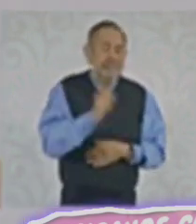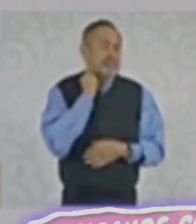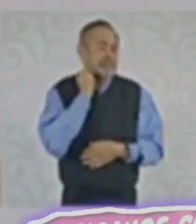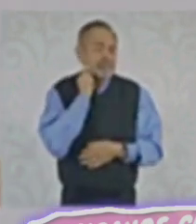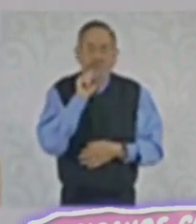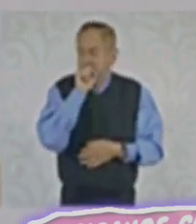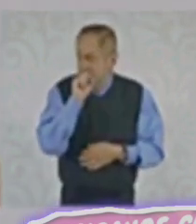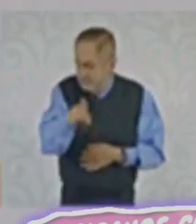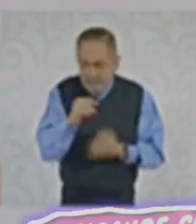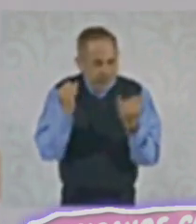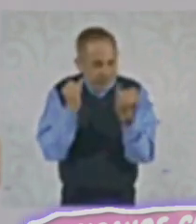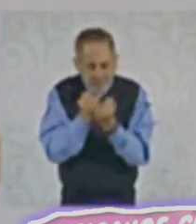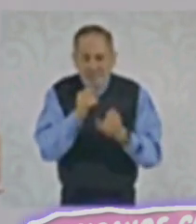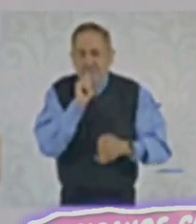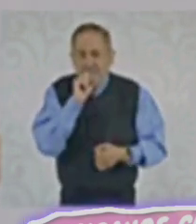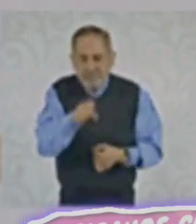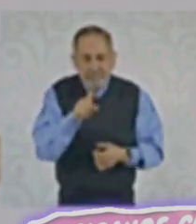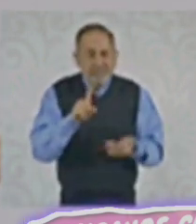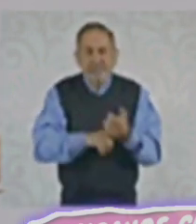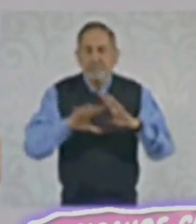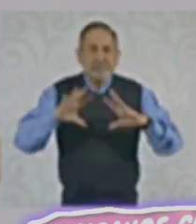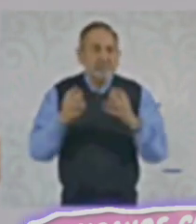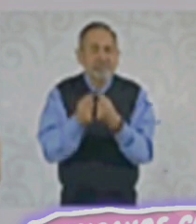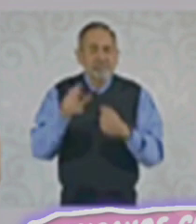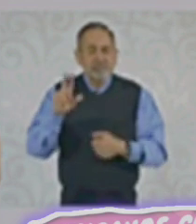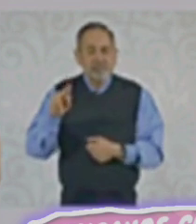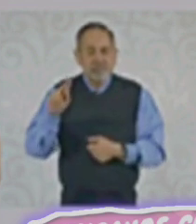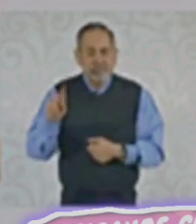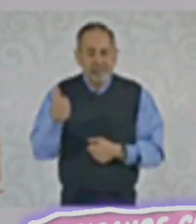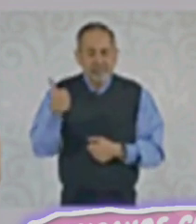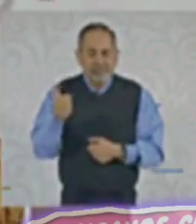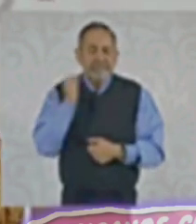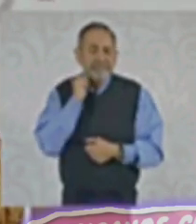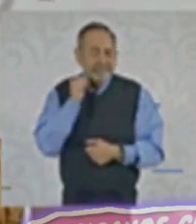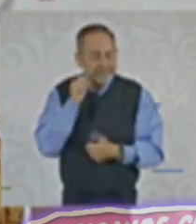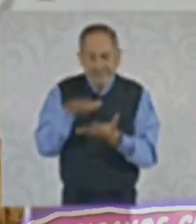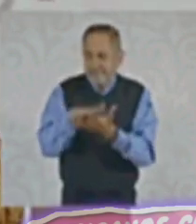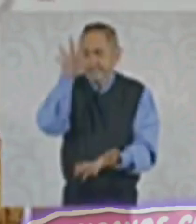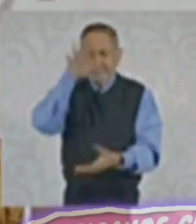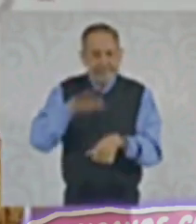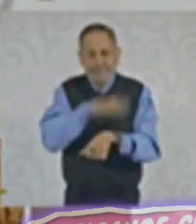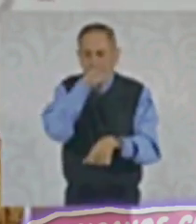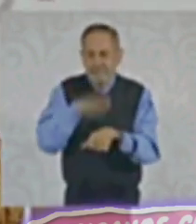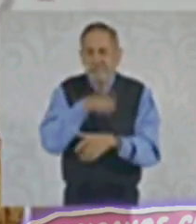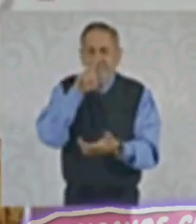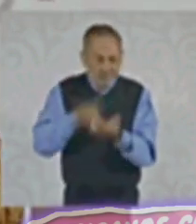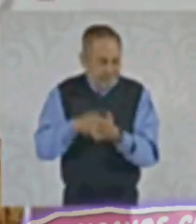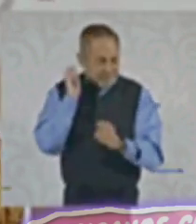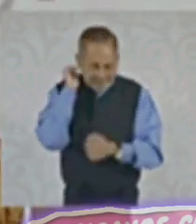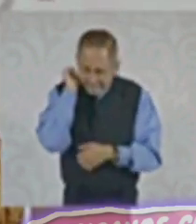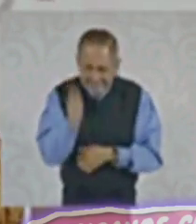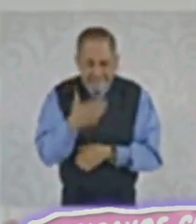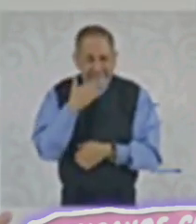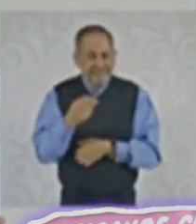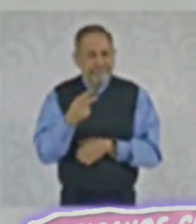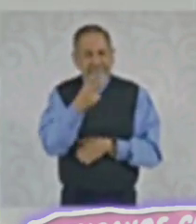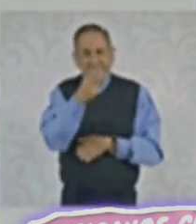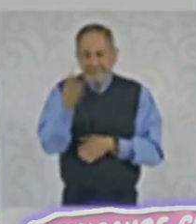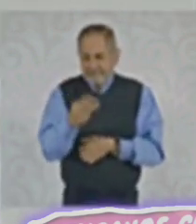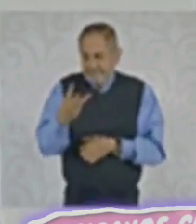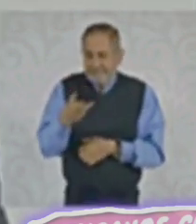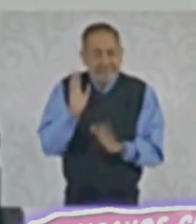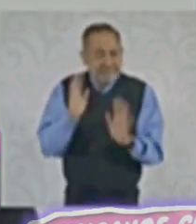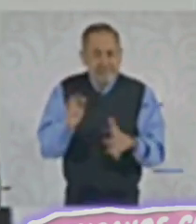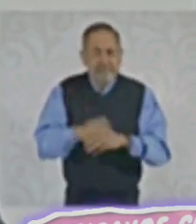la República se tienen 86 senadores, que es la mayoría calificada. ¿Qué dice la